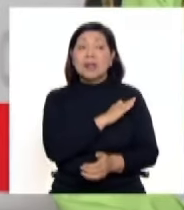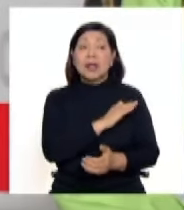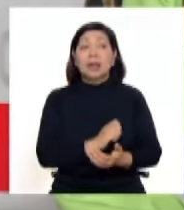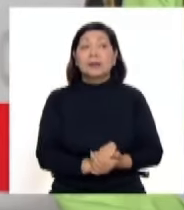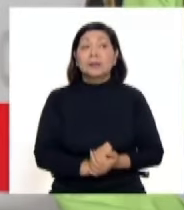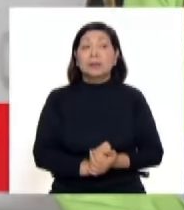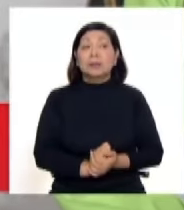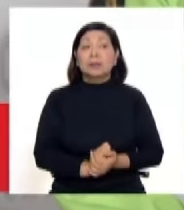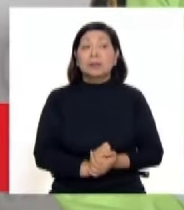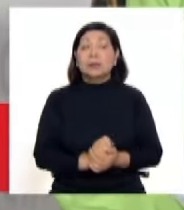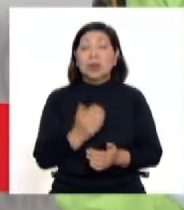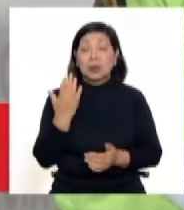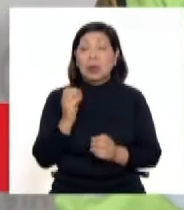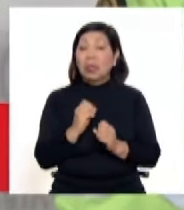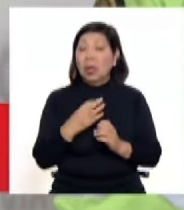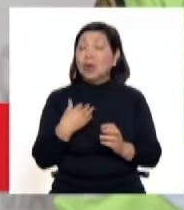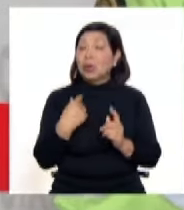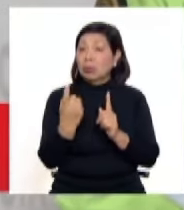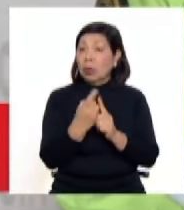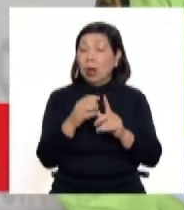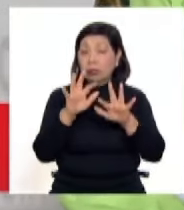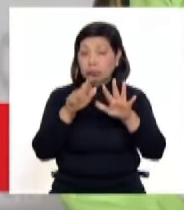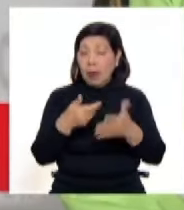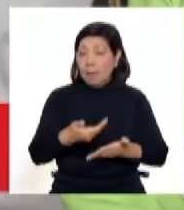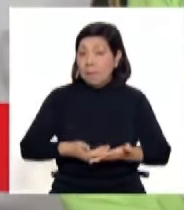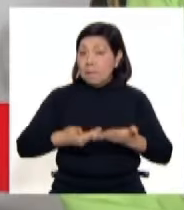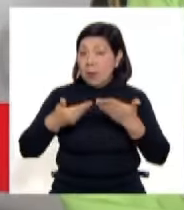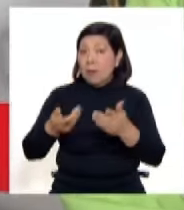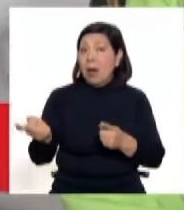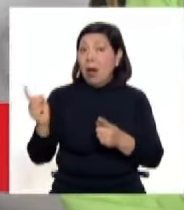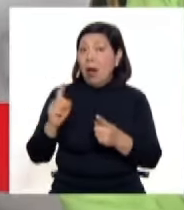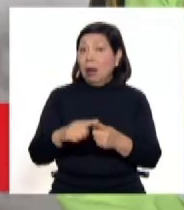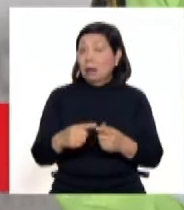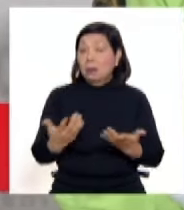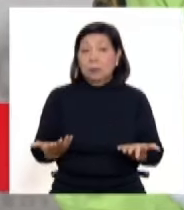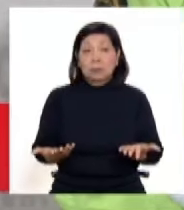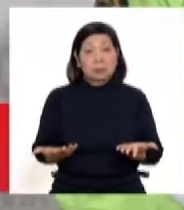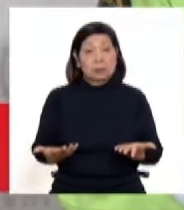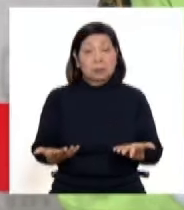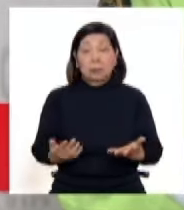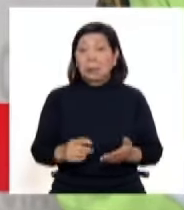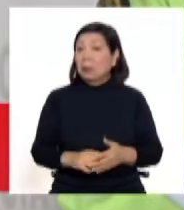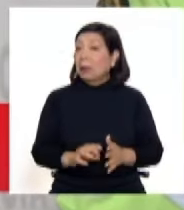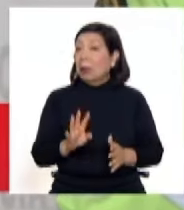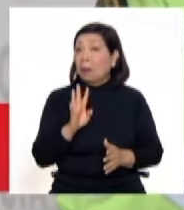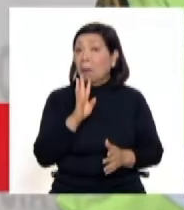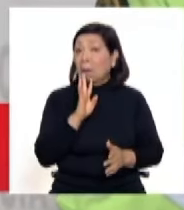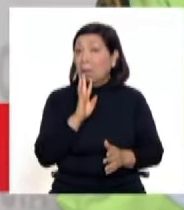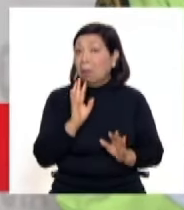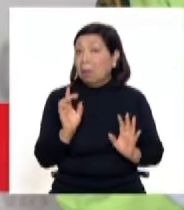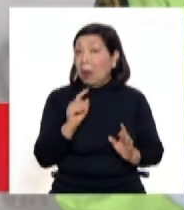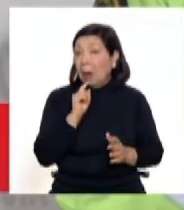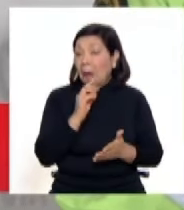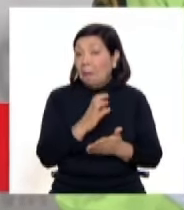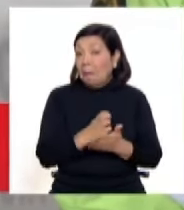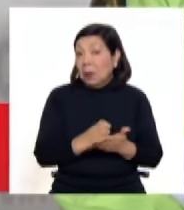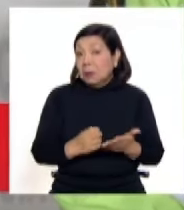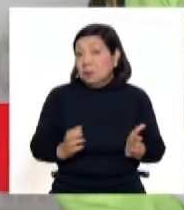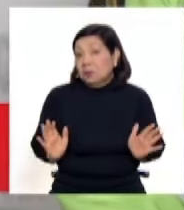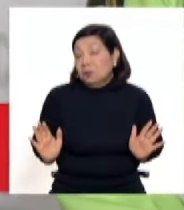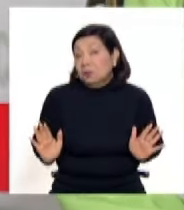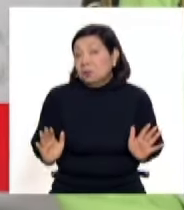nación Hace unos días Lo acabo de hacer por escrito hasta el día de hoy esa voz no tiene eco y si